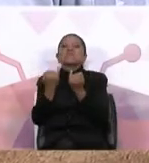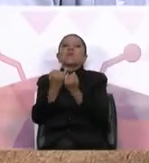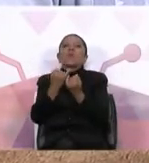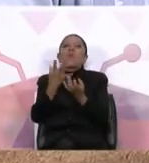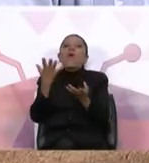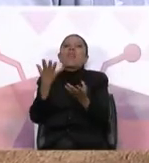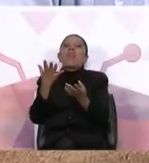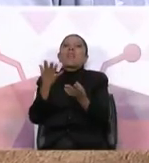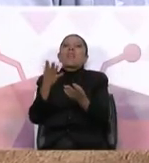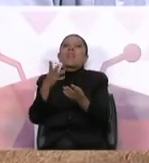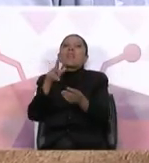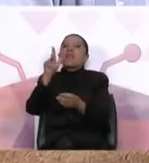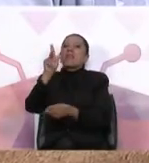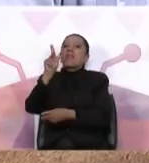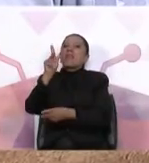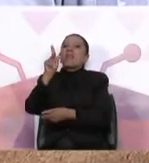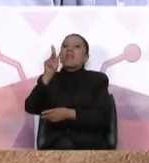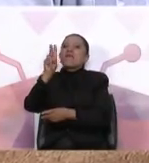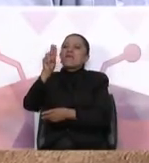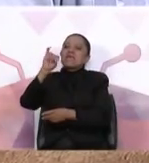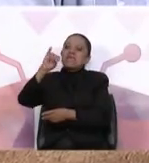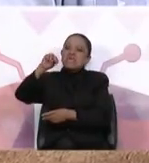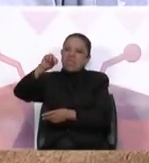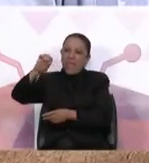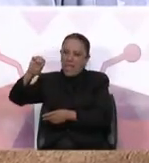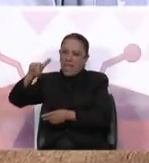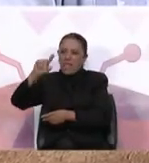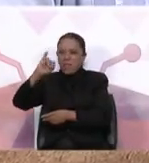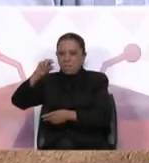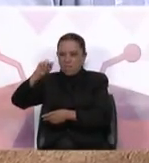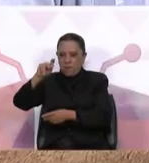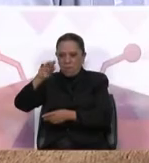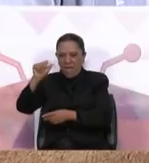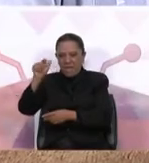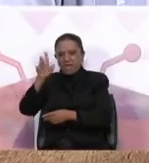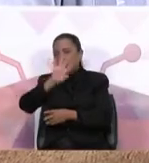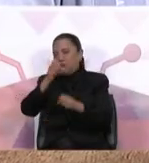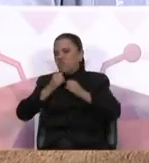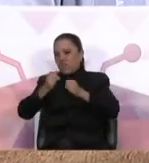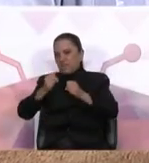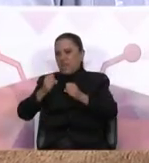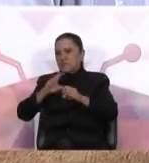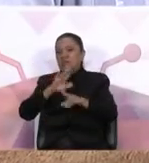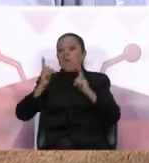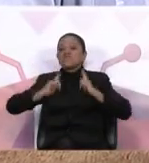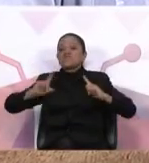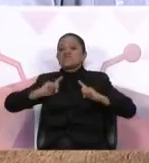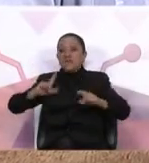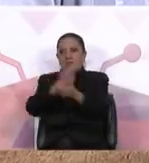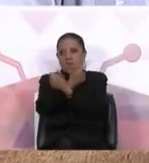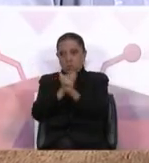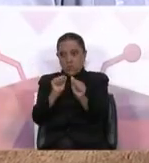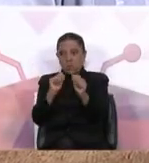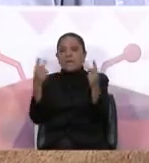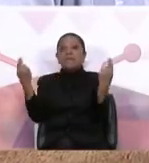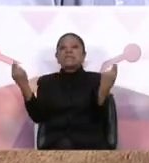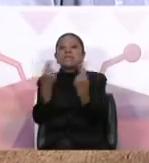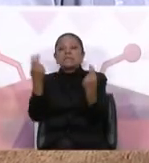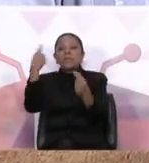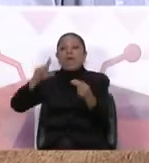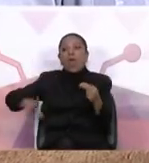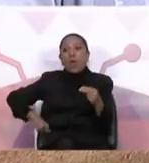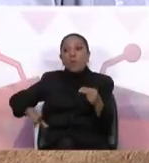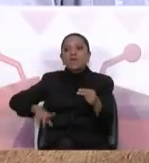hay que fortalecerlos fiscal y autónoma necesaria para que el gobernador no la utilice